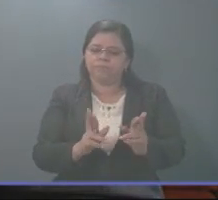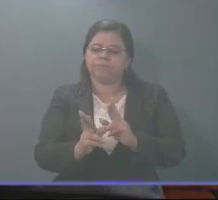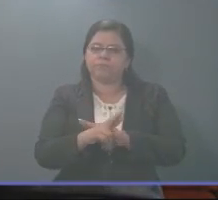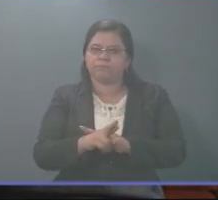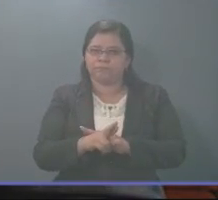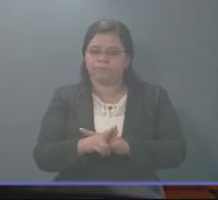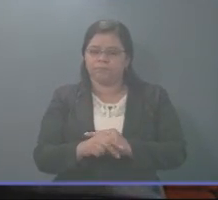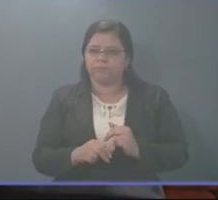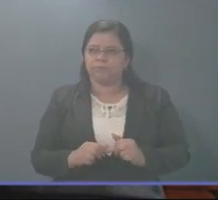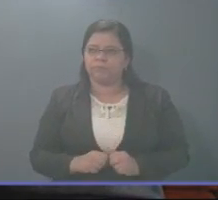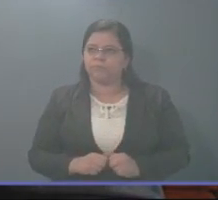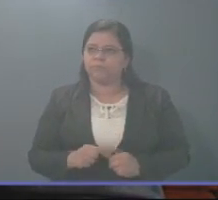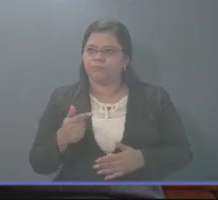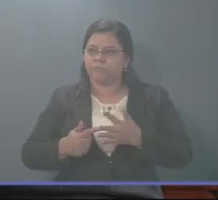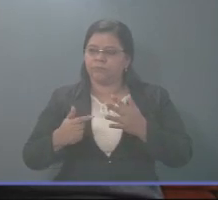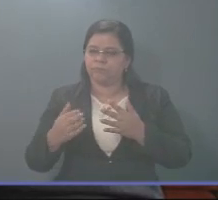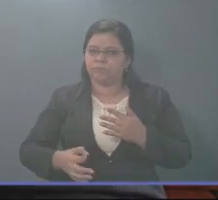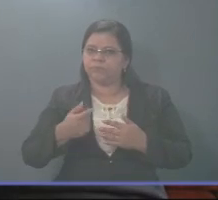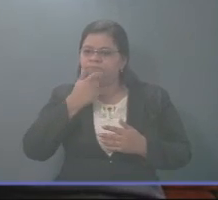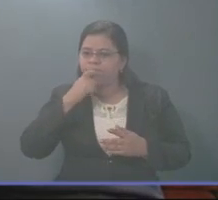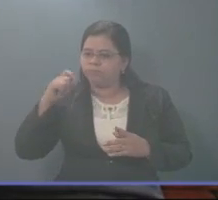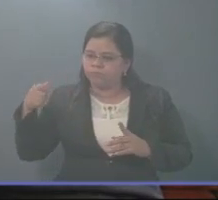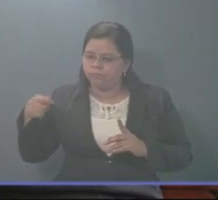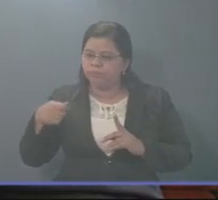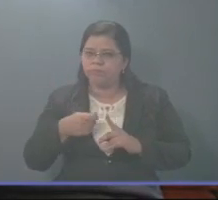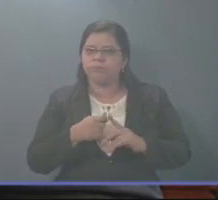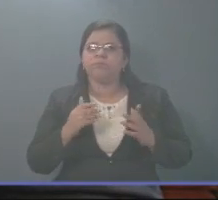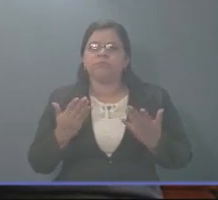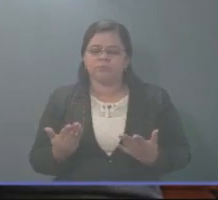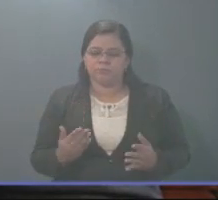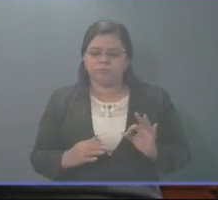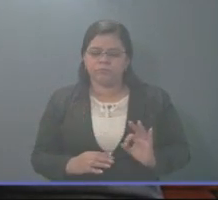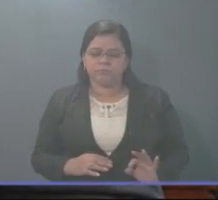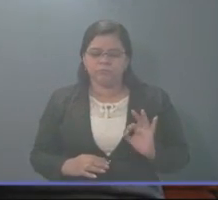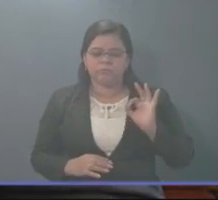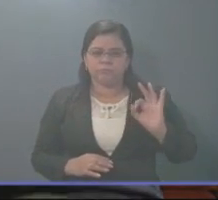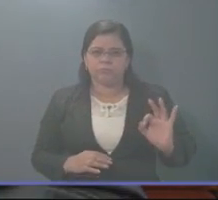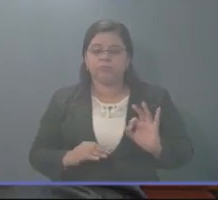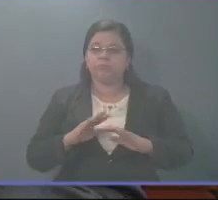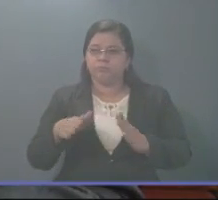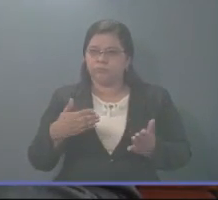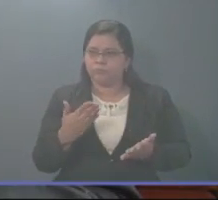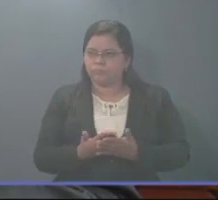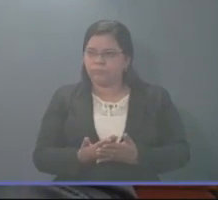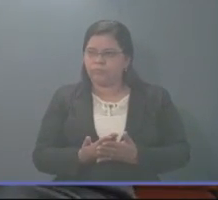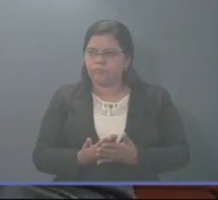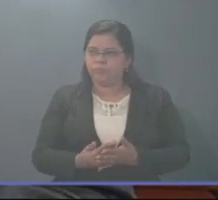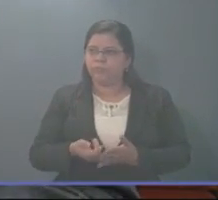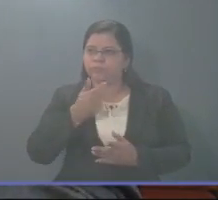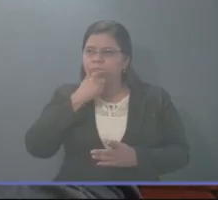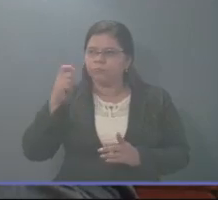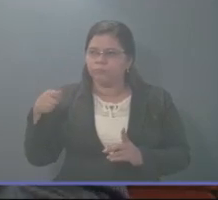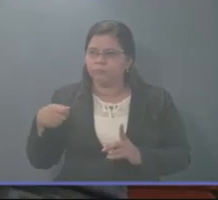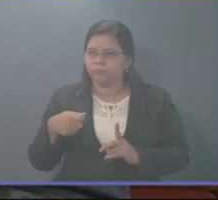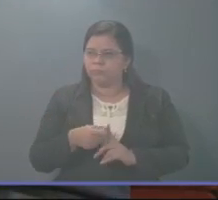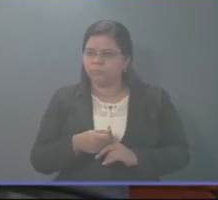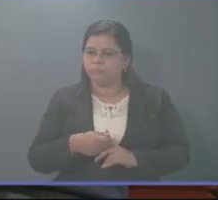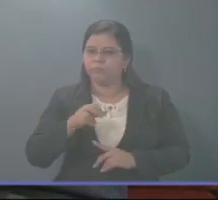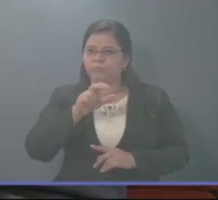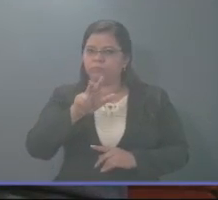reforma a la ley de pensiones para mejorar, sin lugar a dudas, significativamente y para llevar la pensión